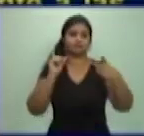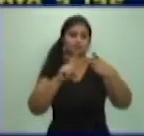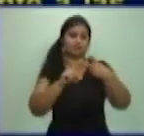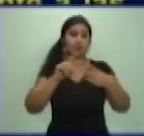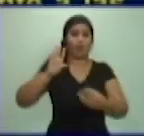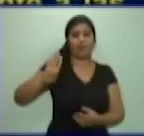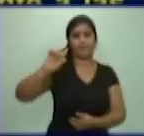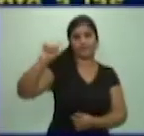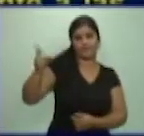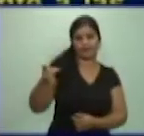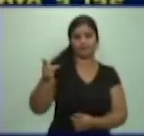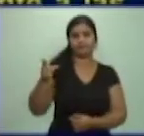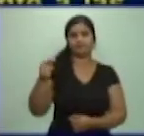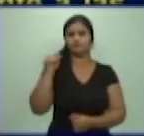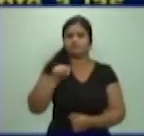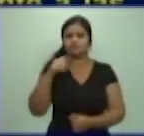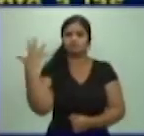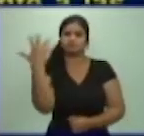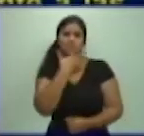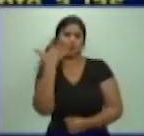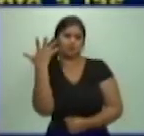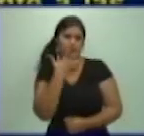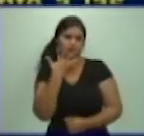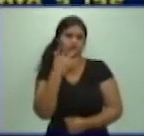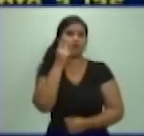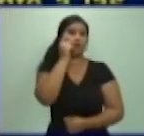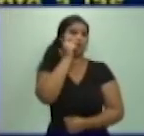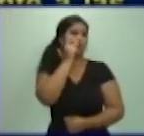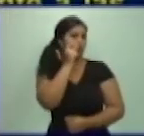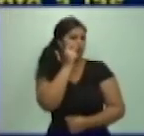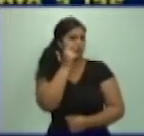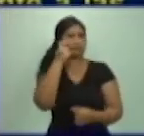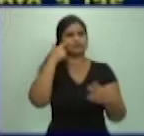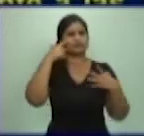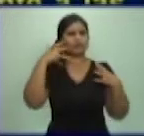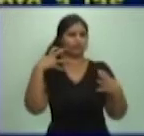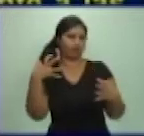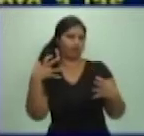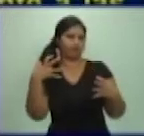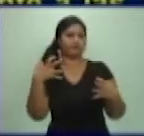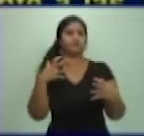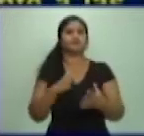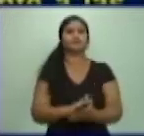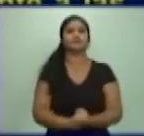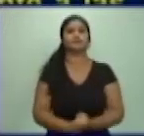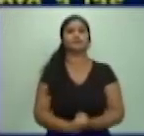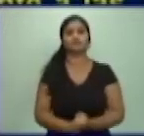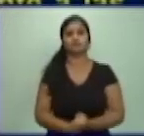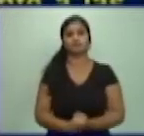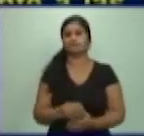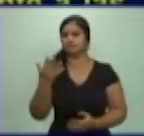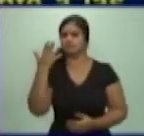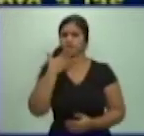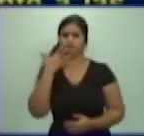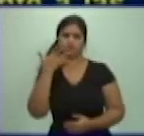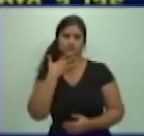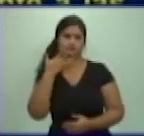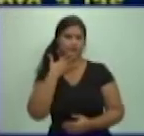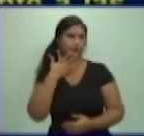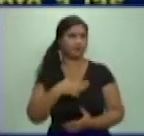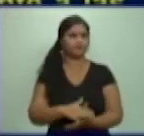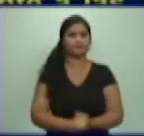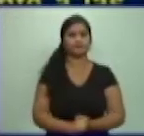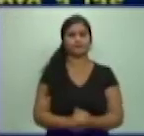caballero medieval. Fíjense en las palabras clave: honra, dignidad, caballero medieval. ¿De qué obra me están